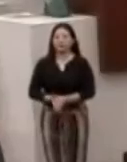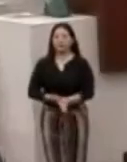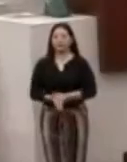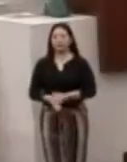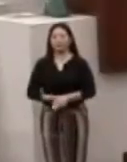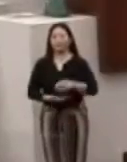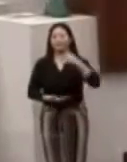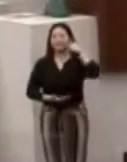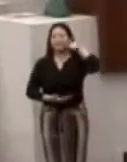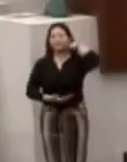de ambos proyectos